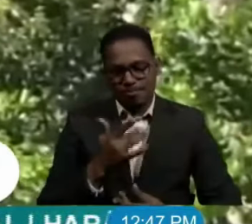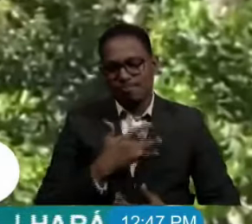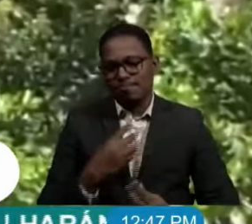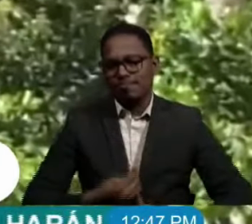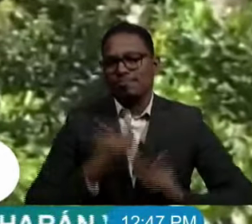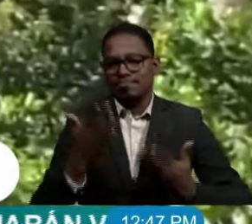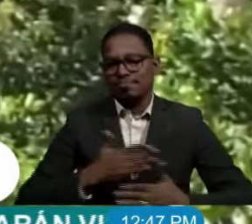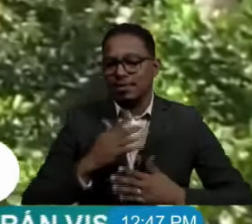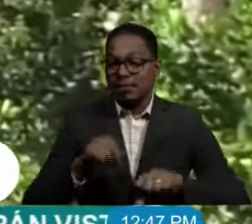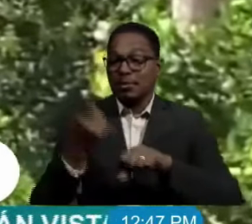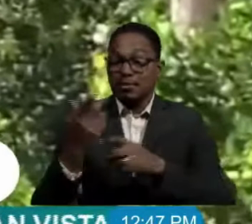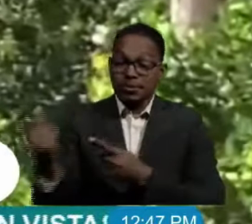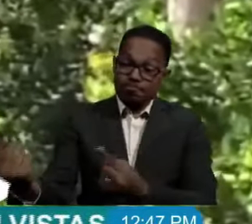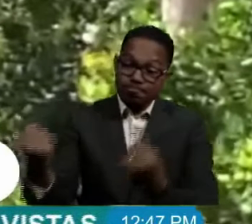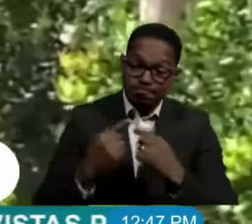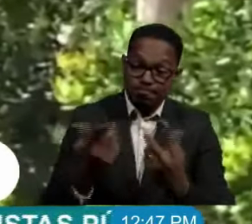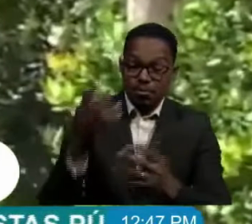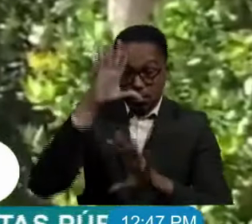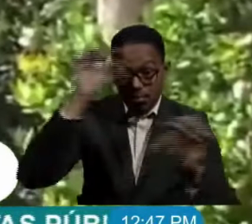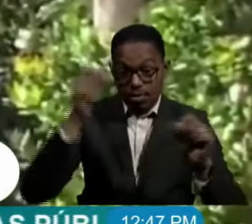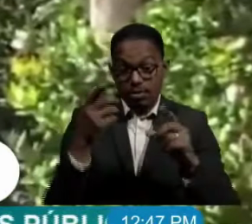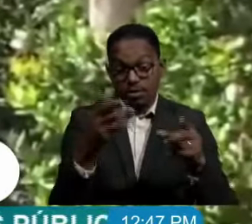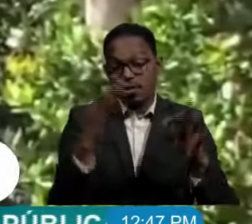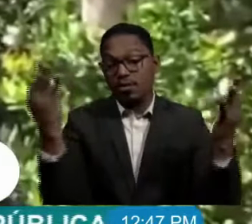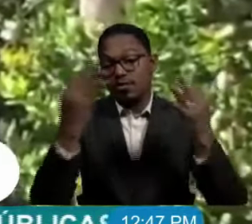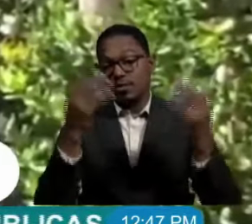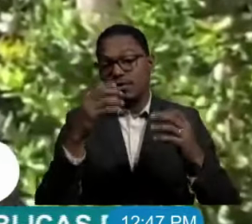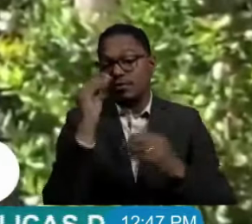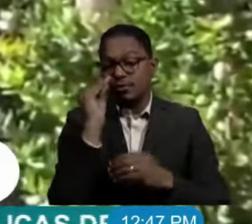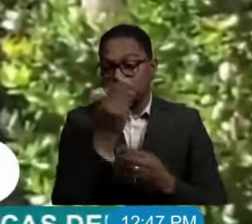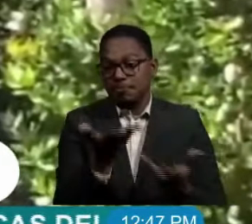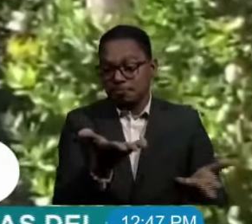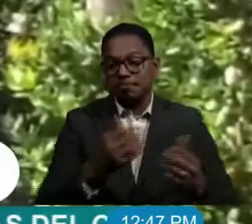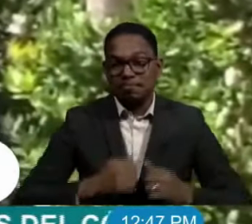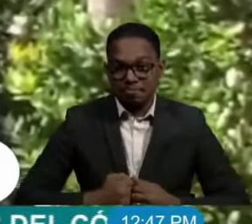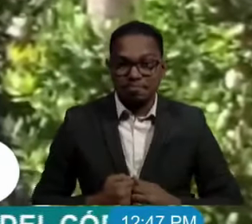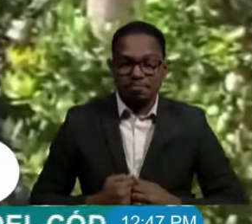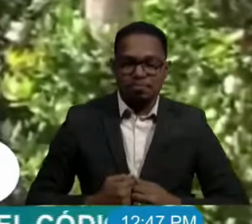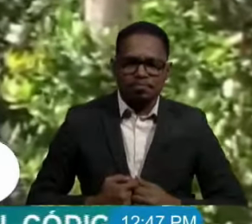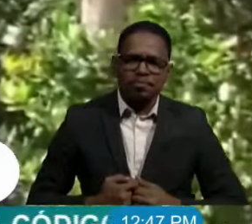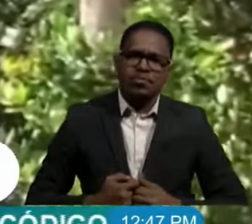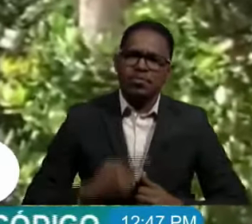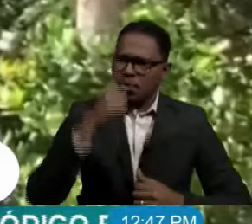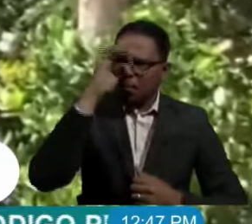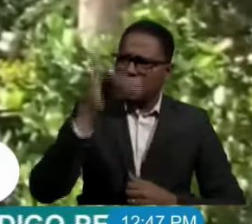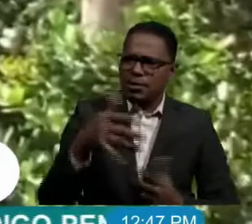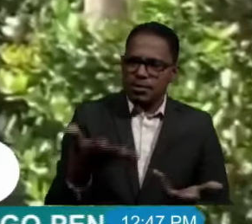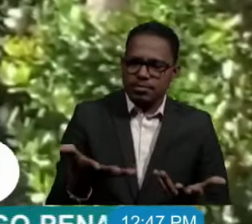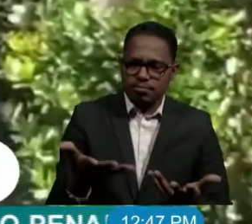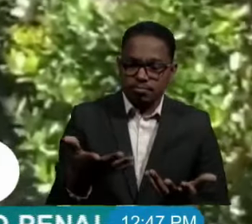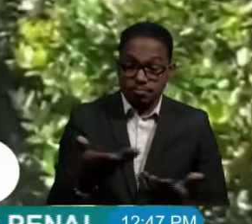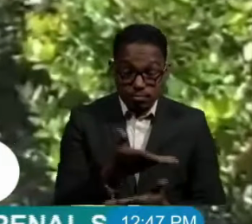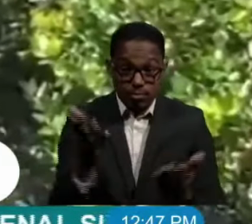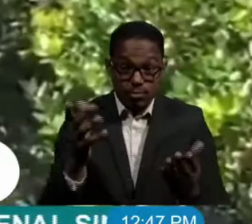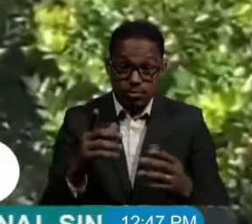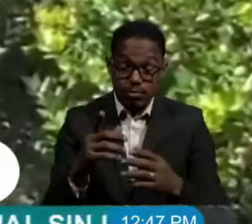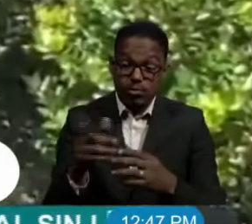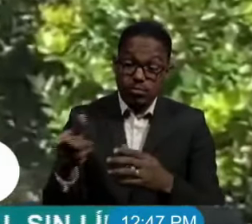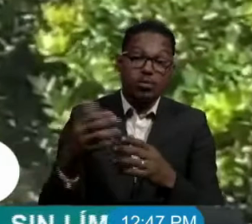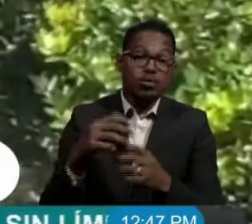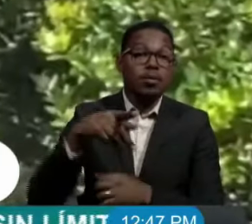es la primera vez que viene un presidente al Festival de las Flores. Por eso yo creo que ustedes son los padrinos